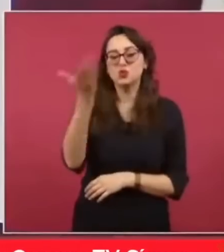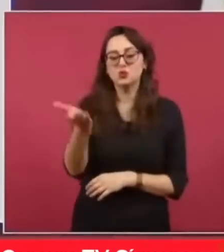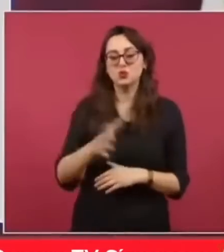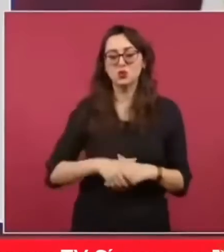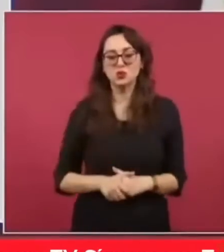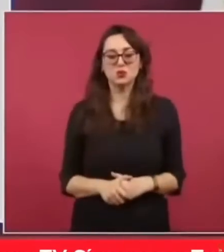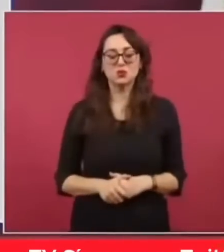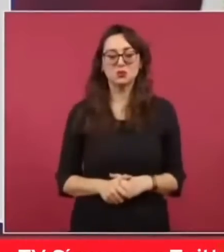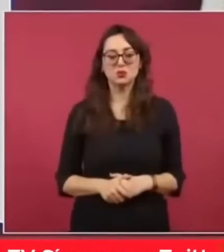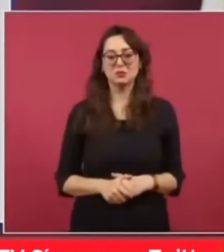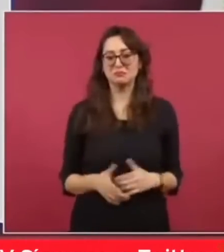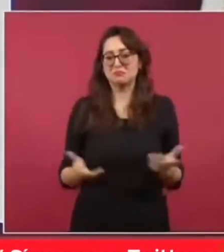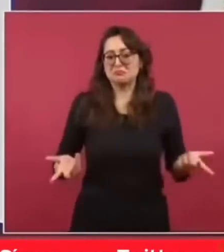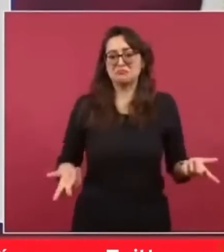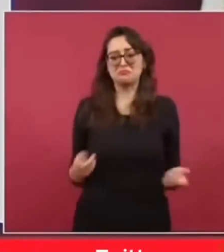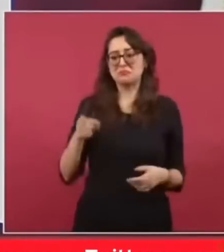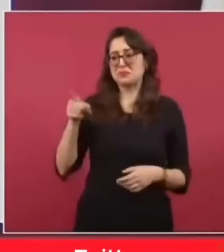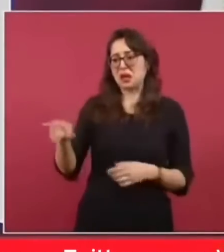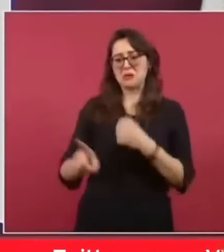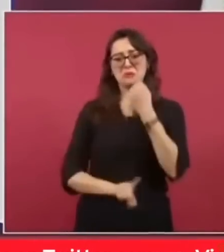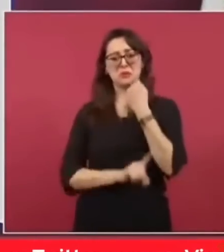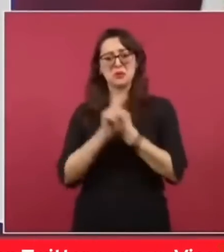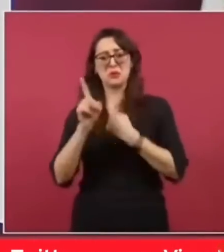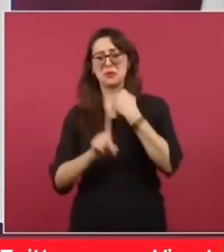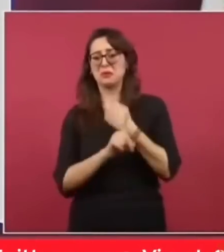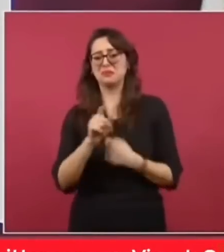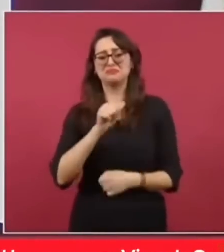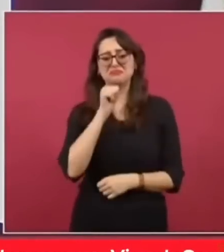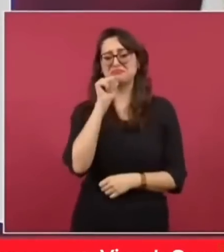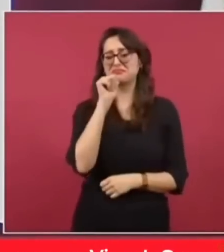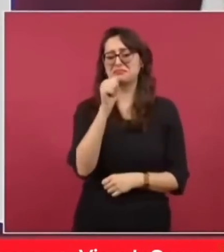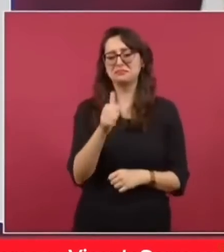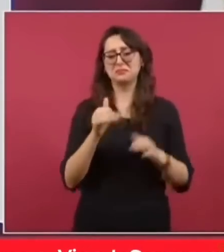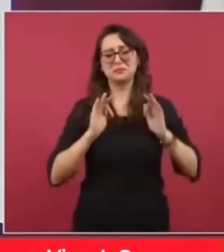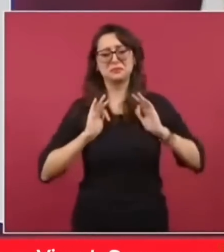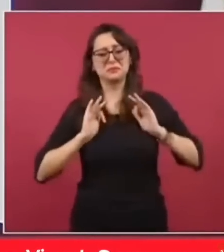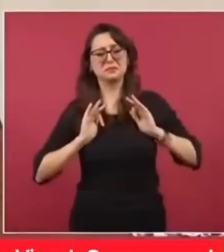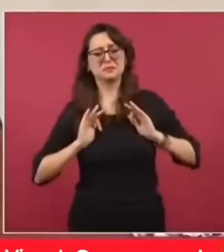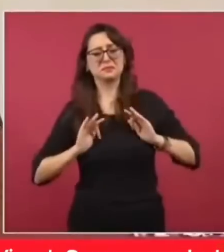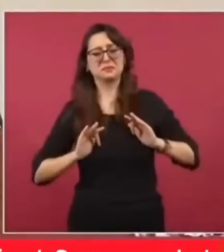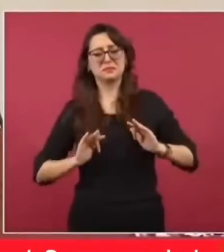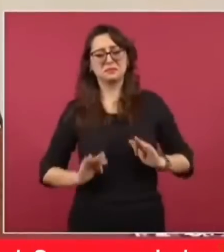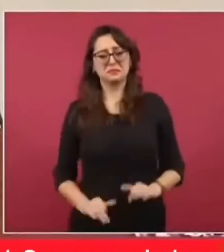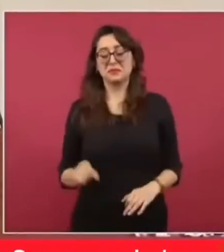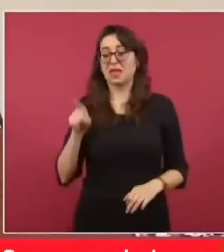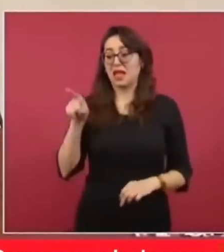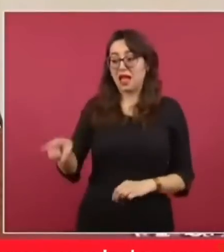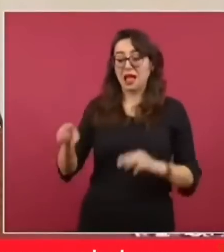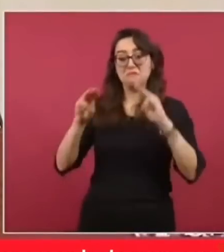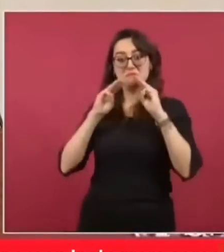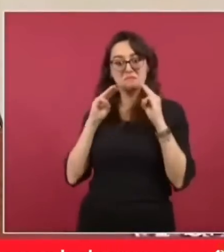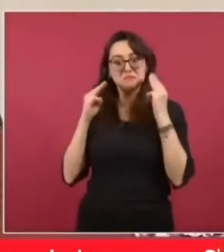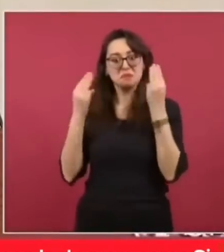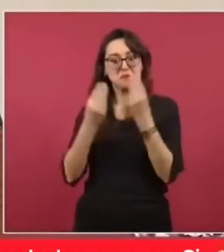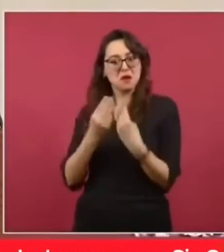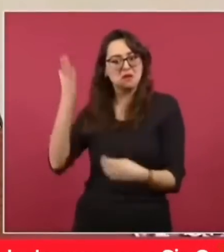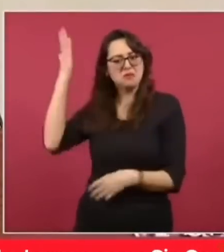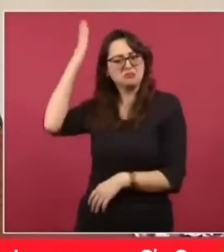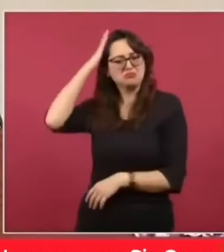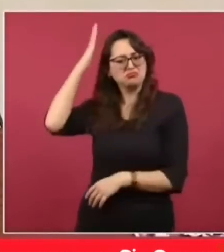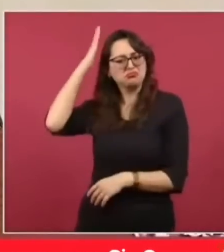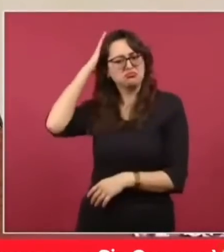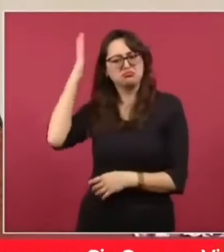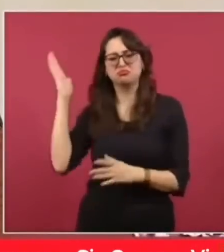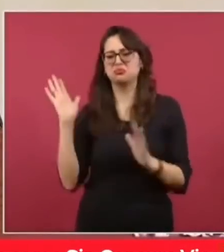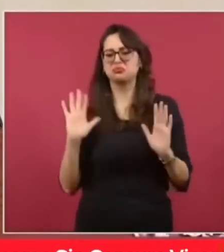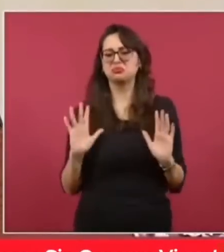Y andaba sin ninguna preocupación. Era hasta promotor de un equipo